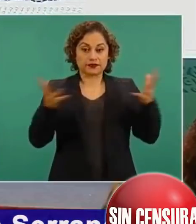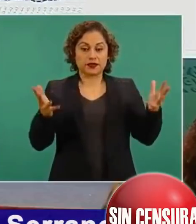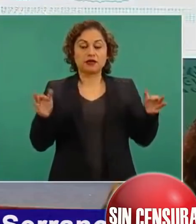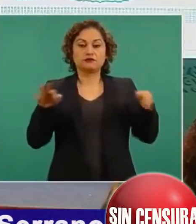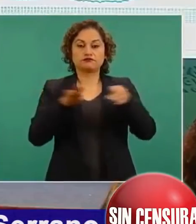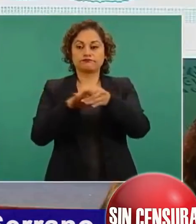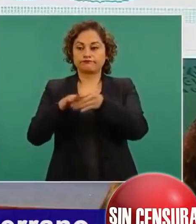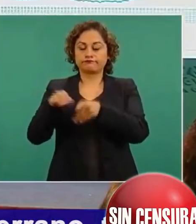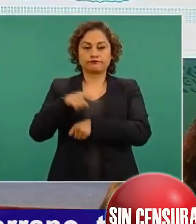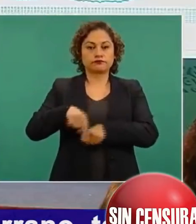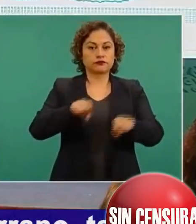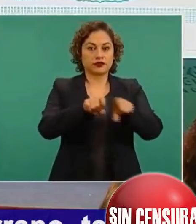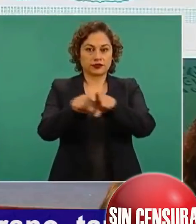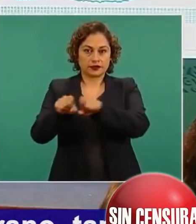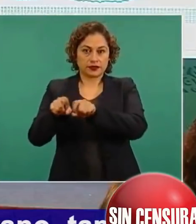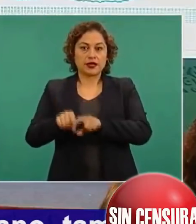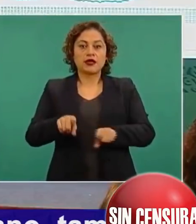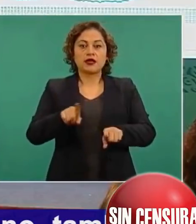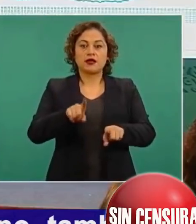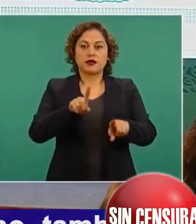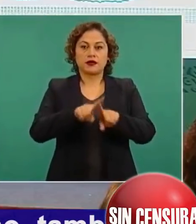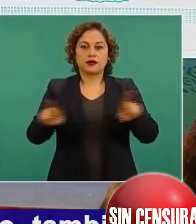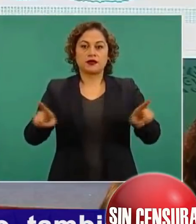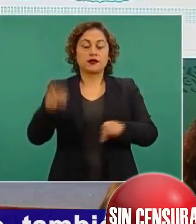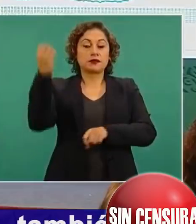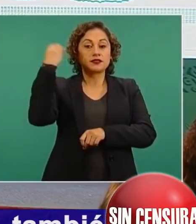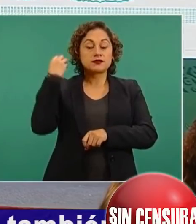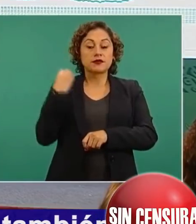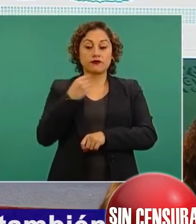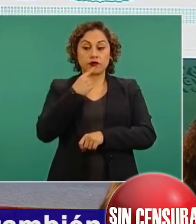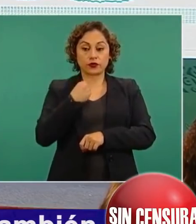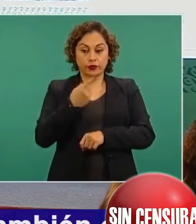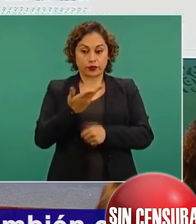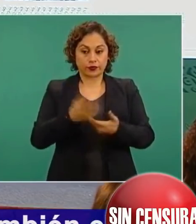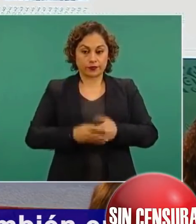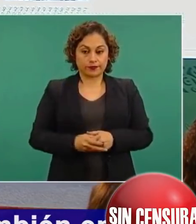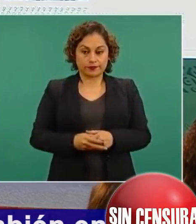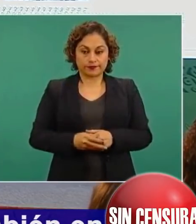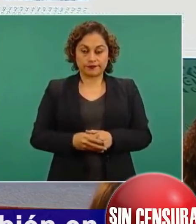rojo y la hospitalización en aumento. La siguiente.